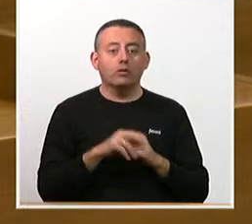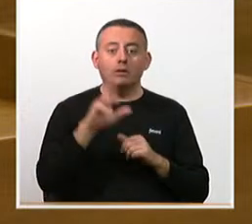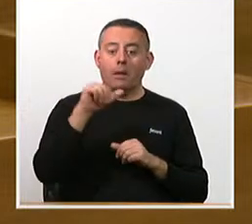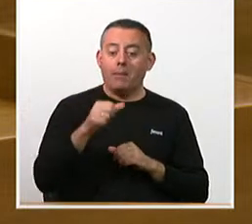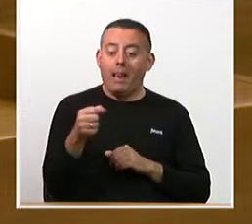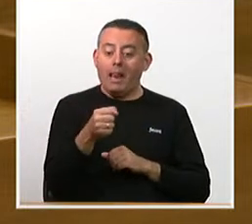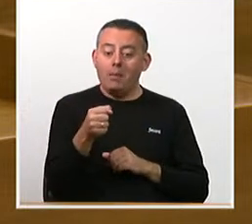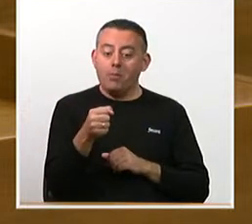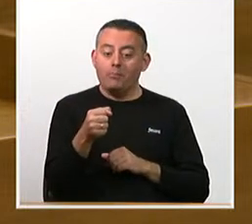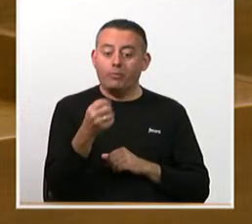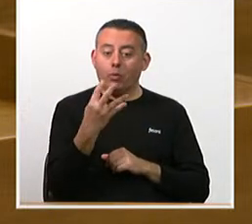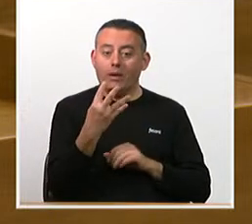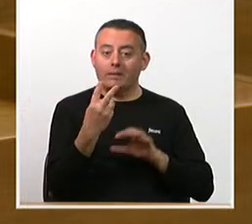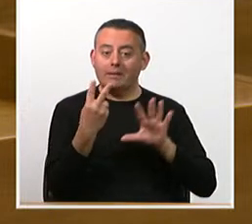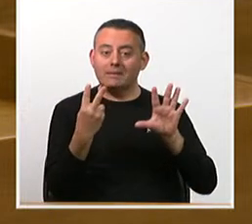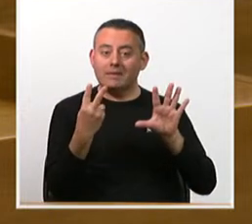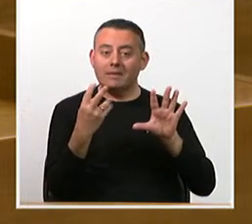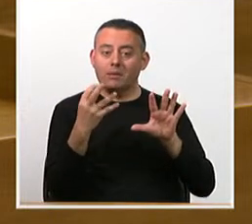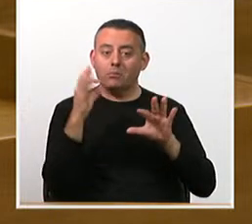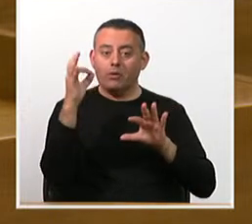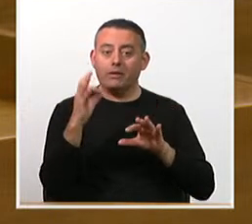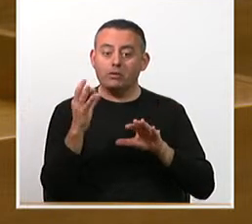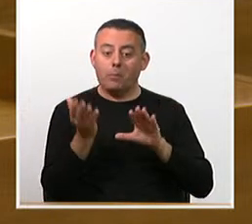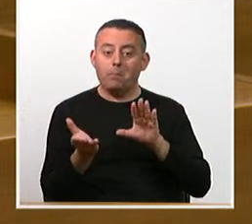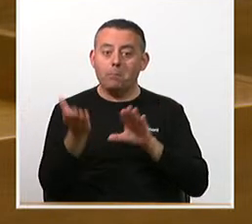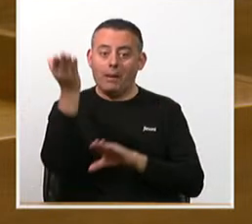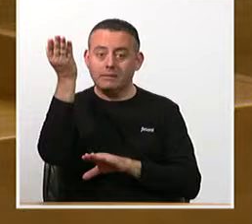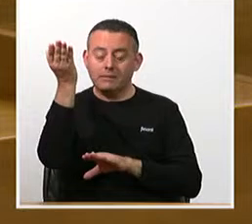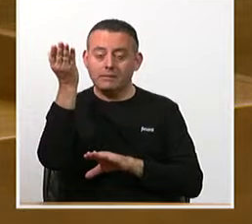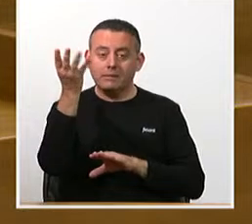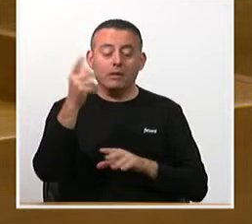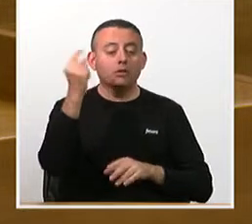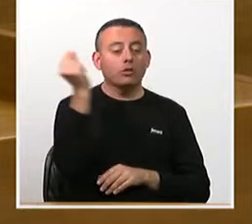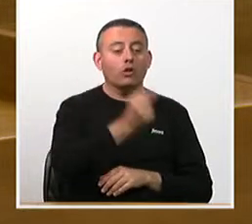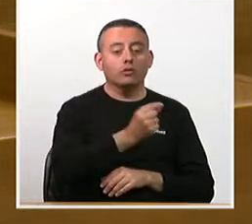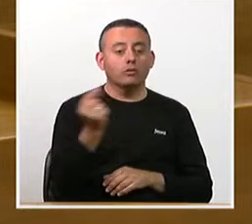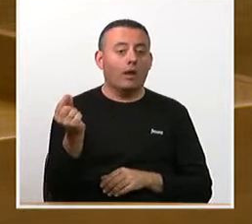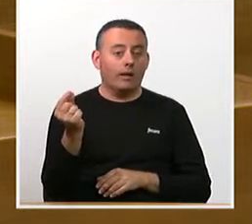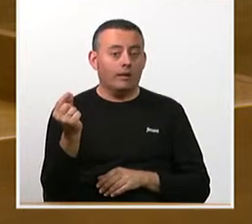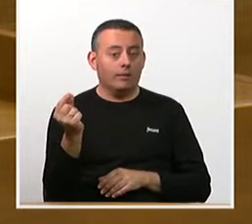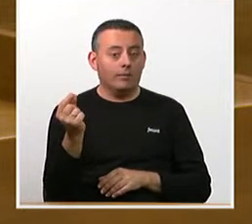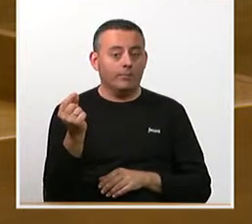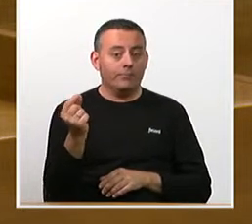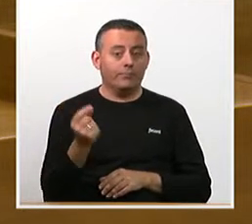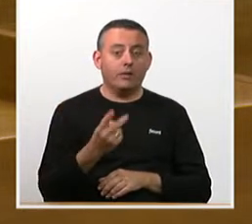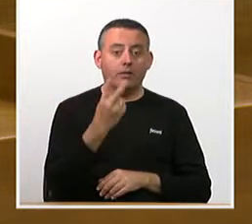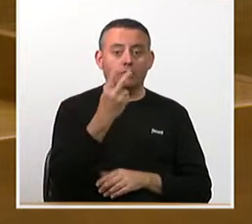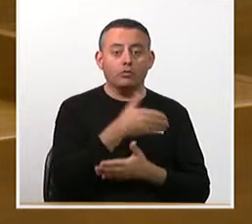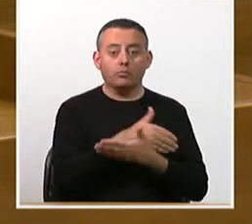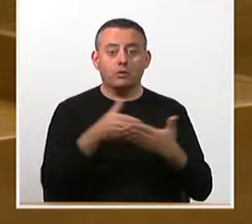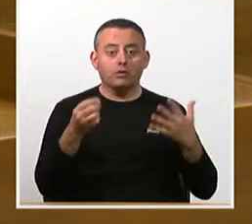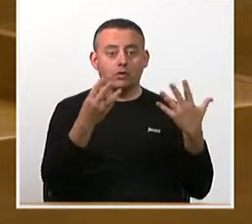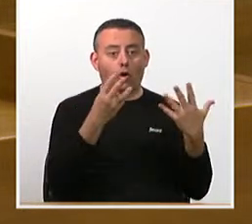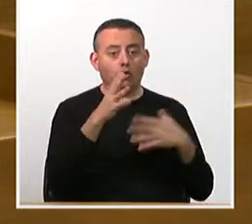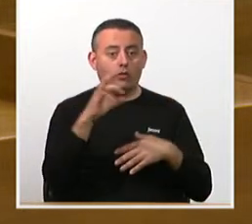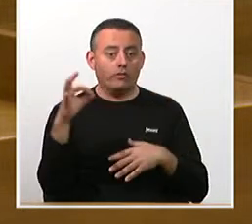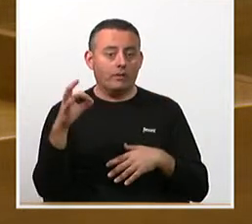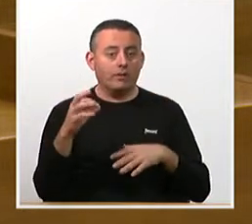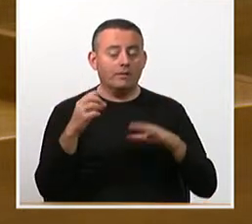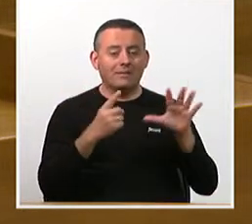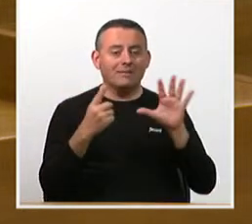aumentaba casi un 47 por dejando la producción total de cítricos en nuestra región en 2,86